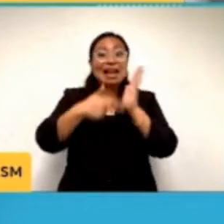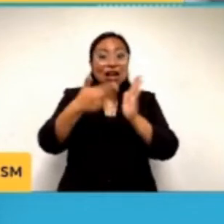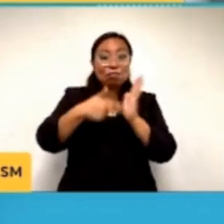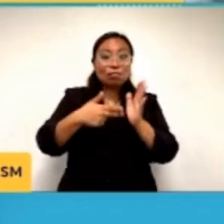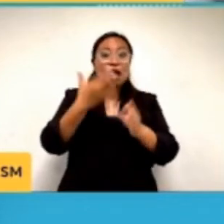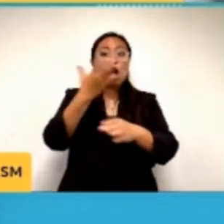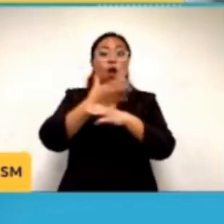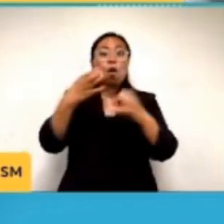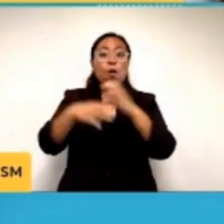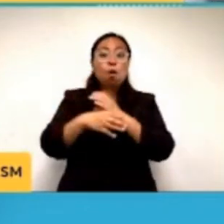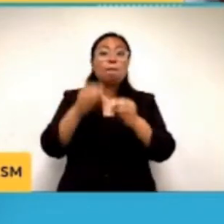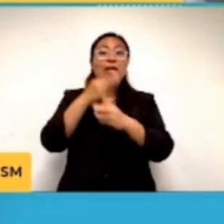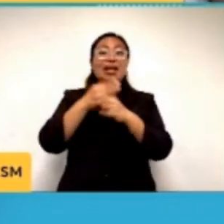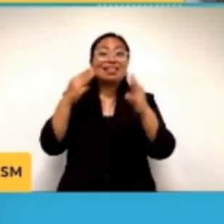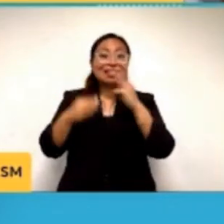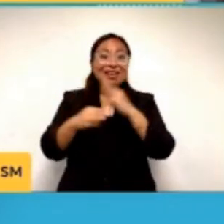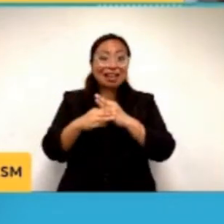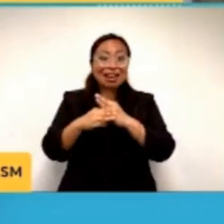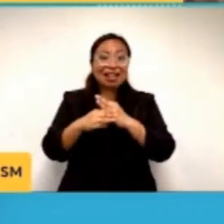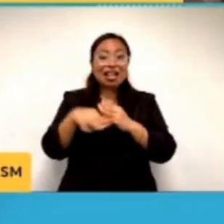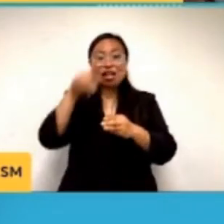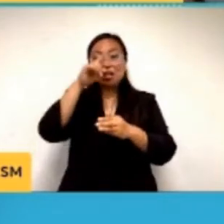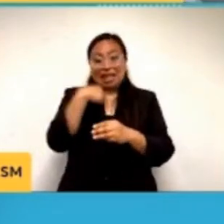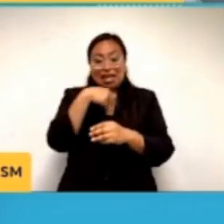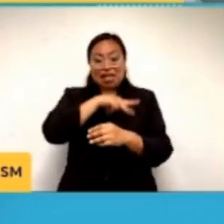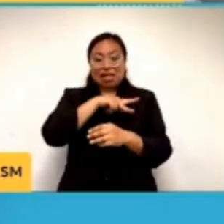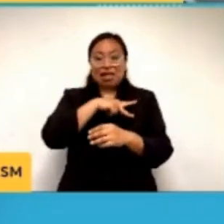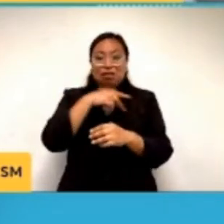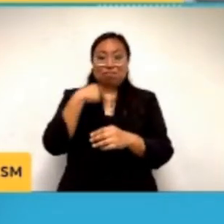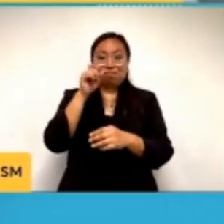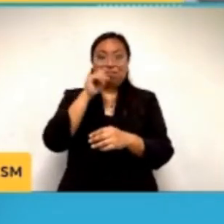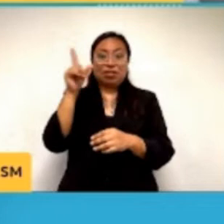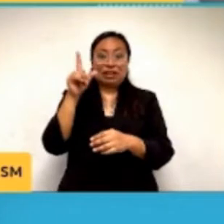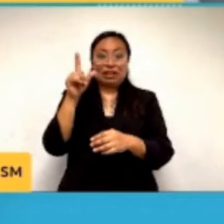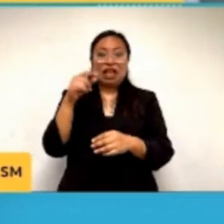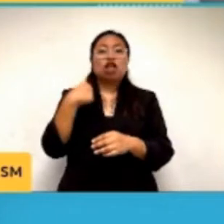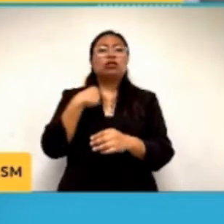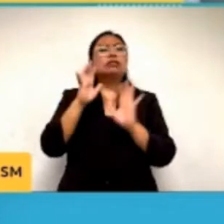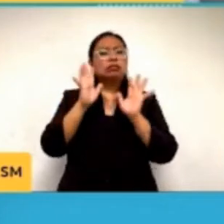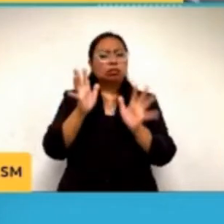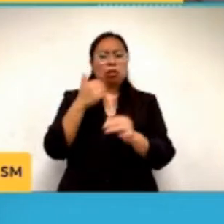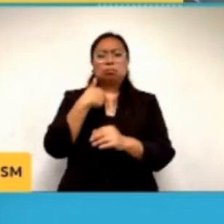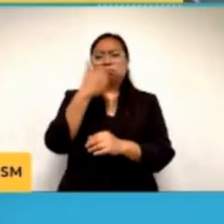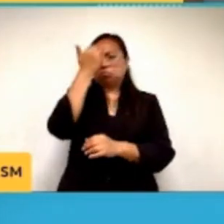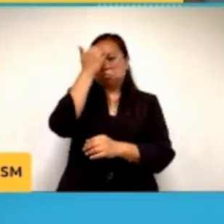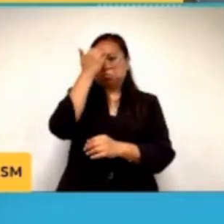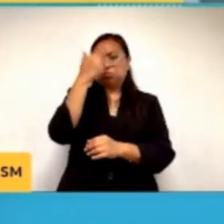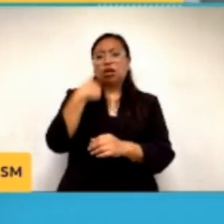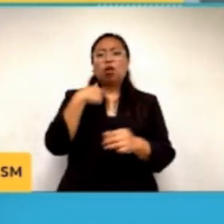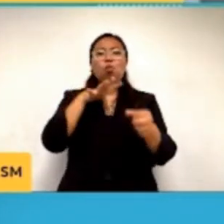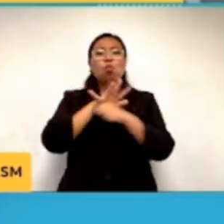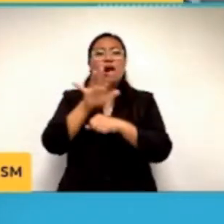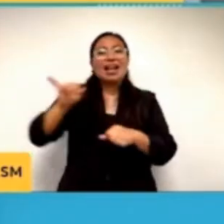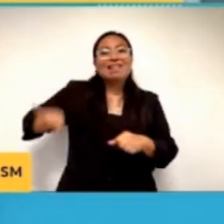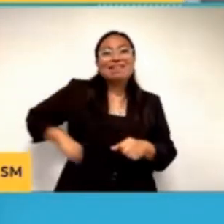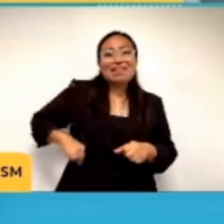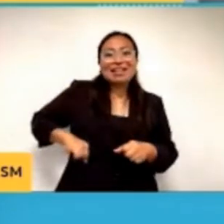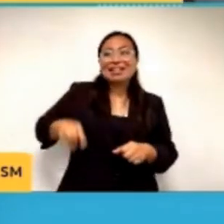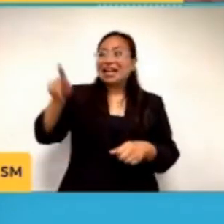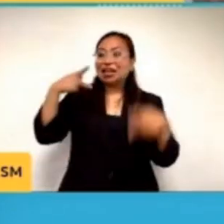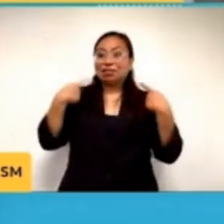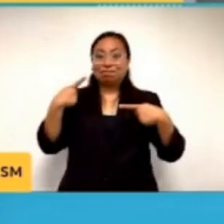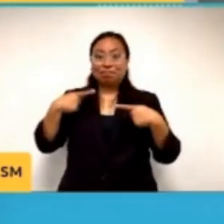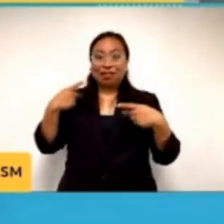profesión. Otra vez, ya identificamos cuáles son algunas de las prioridades de mi audiencia meta, del entorno al que